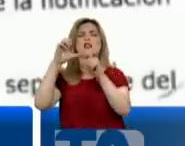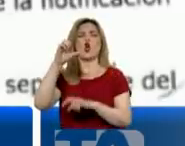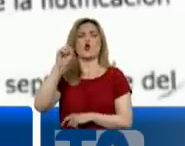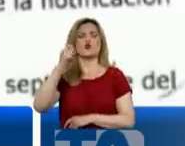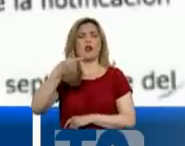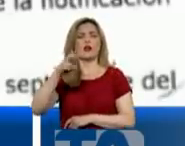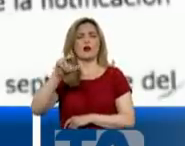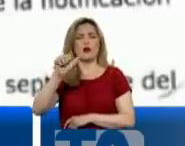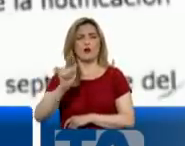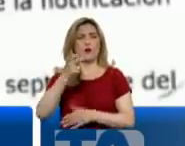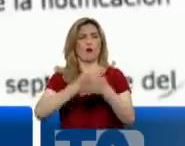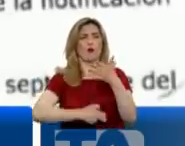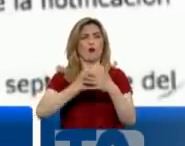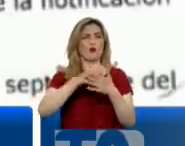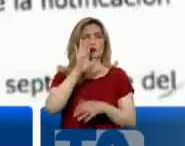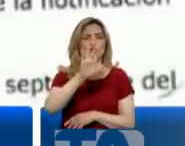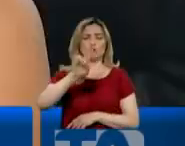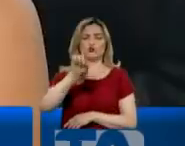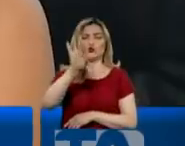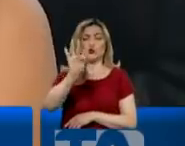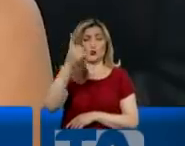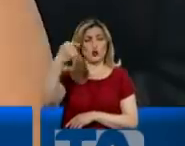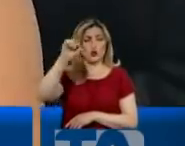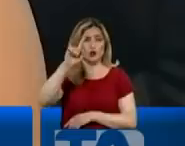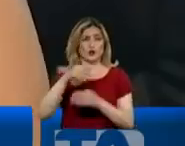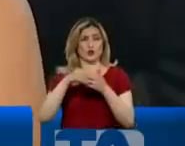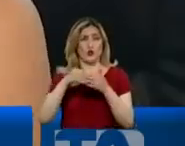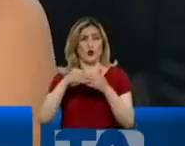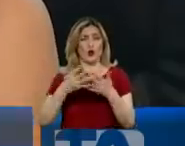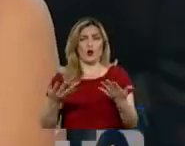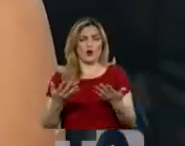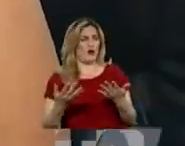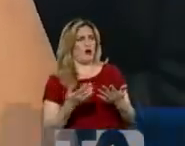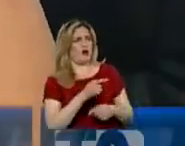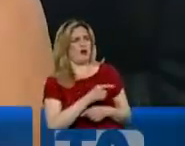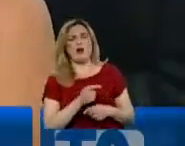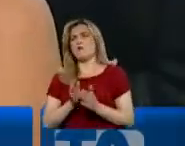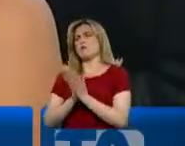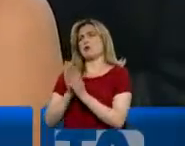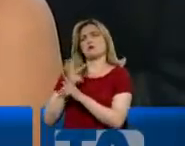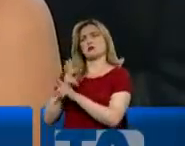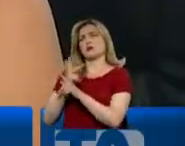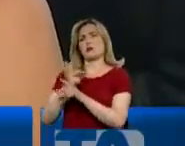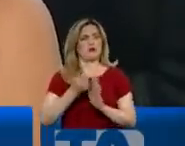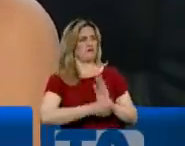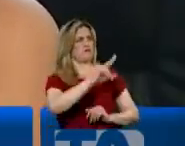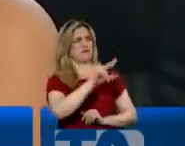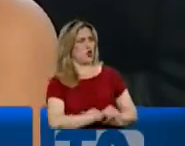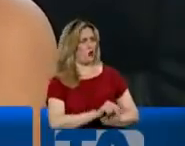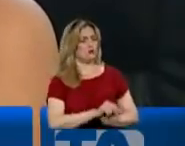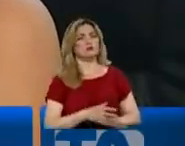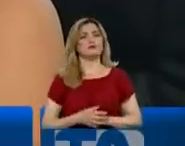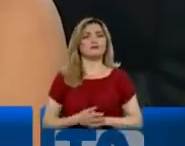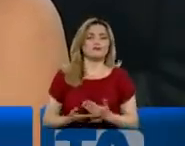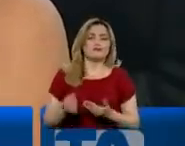impugnaba una multa de 59 y nosotros estamos más firme que nunca guayas merece mejores días va a tener